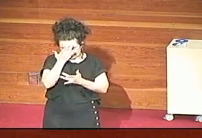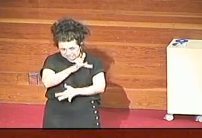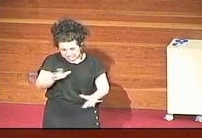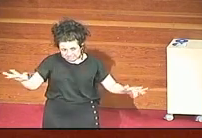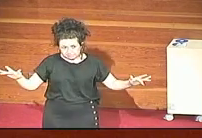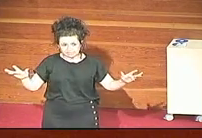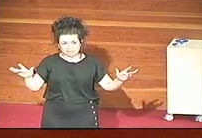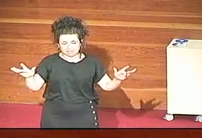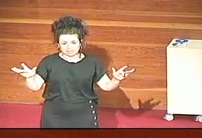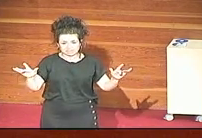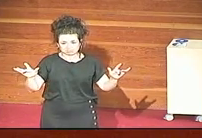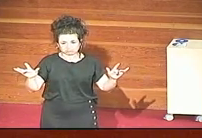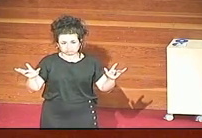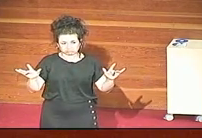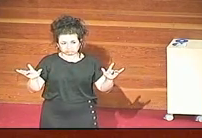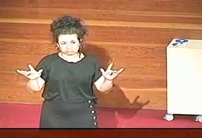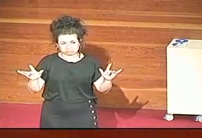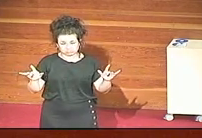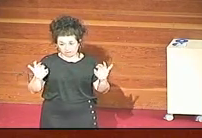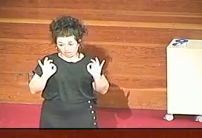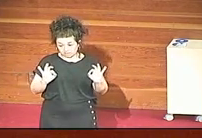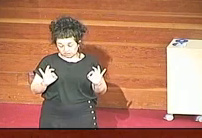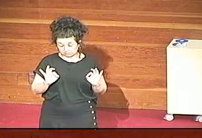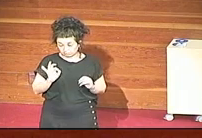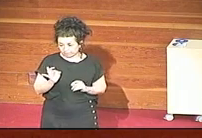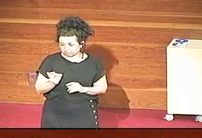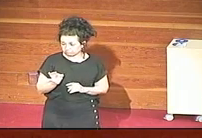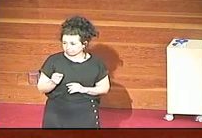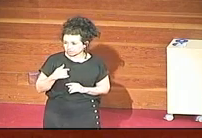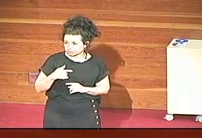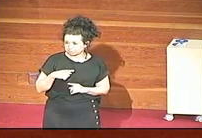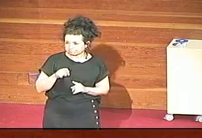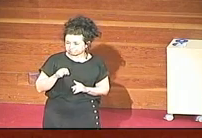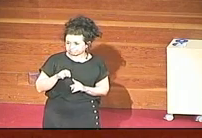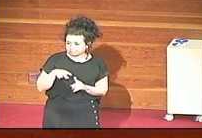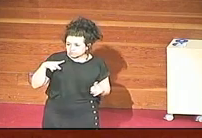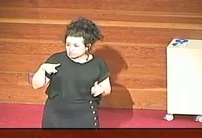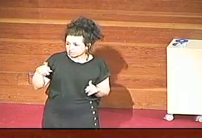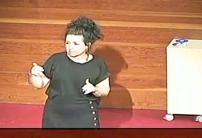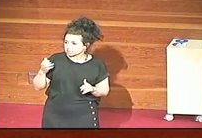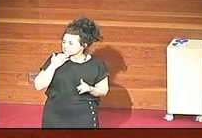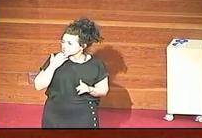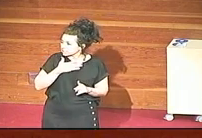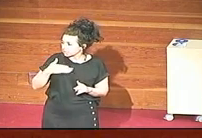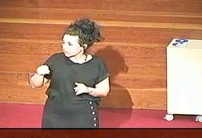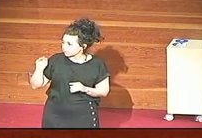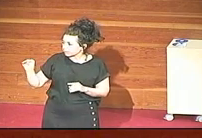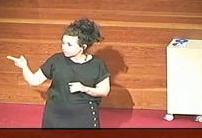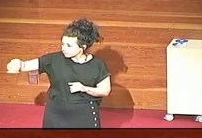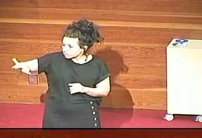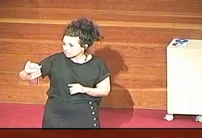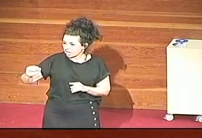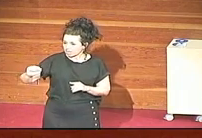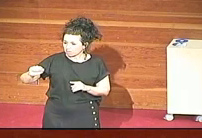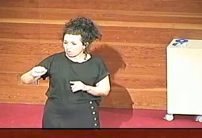activamente pues así es no desde el punto de vista te quería preguntar si vosotros tenéis alguna línea de divulgación o de